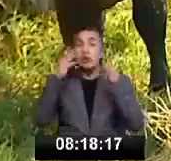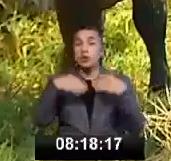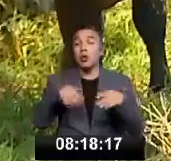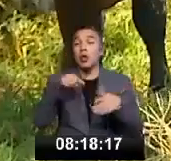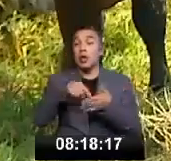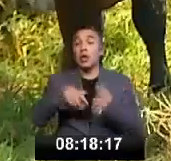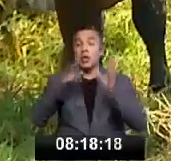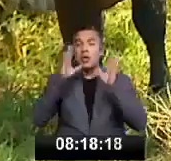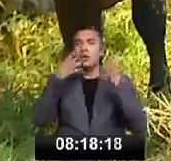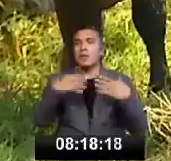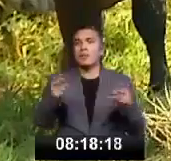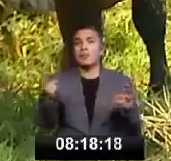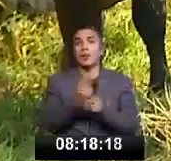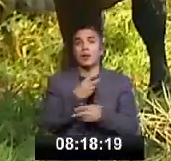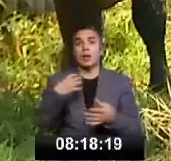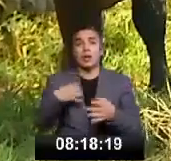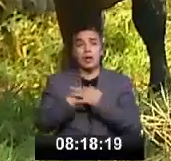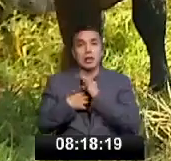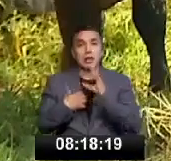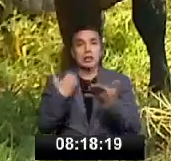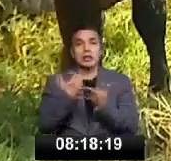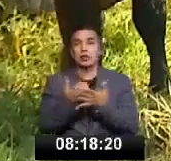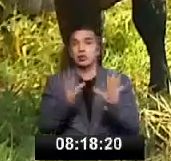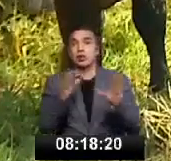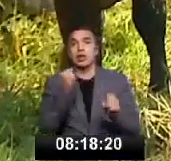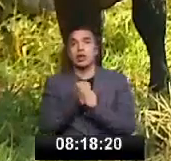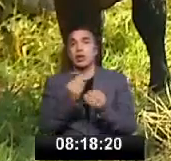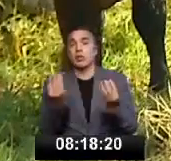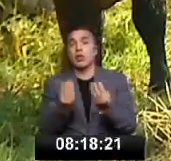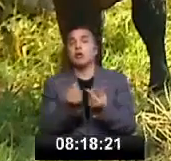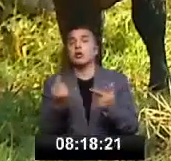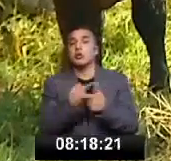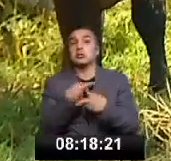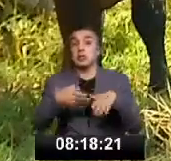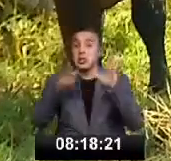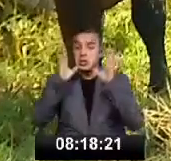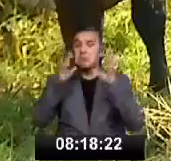pandemia, menos plata, poco trabajo. Yo creo que en diciembre